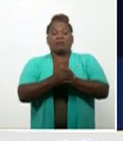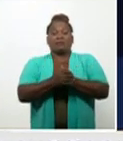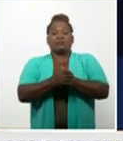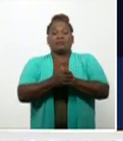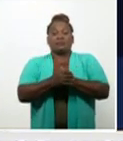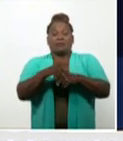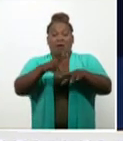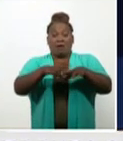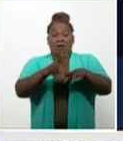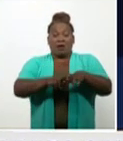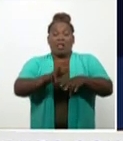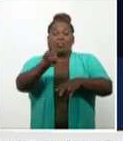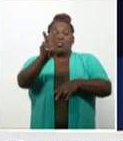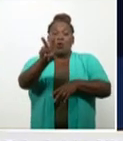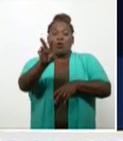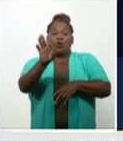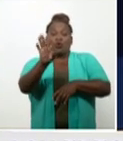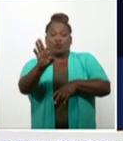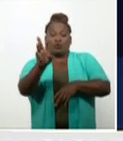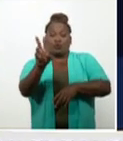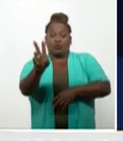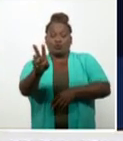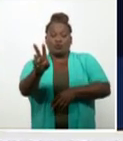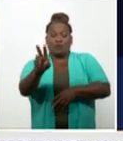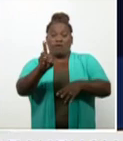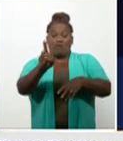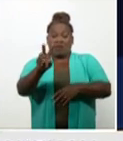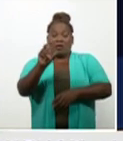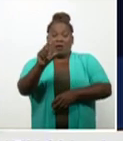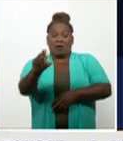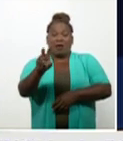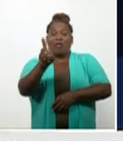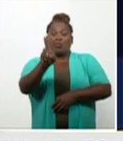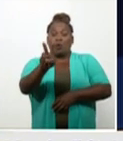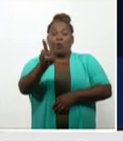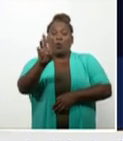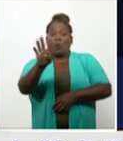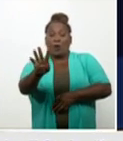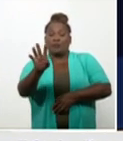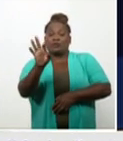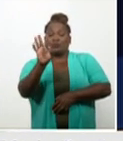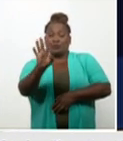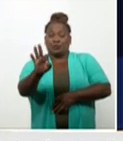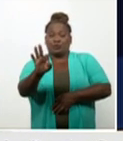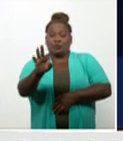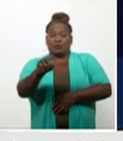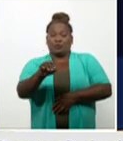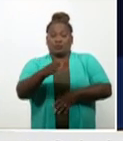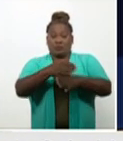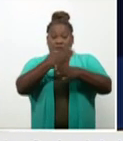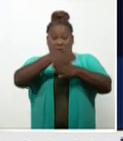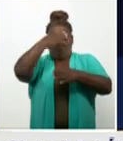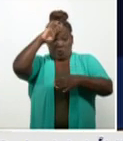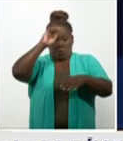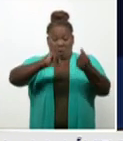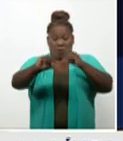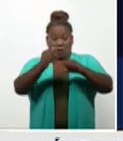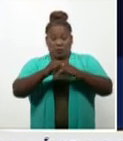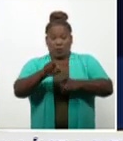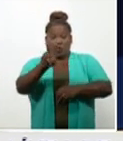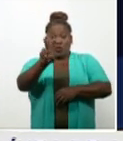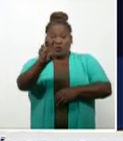Habana, 282, el de Villa Clara, 248, el de Santiago de Cuba,